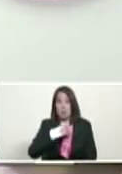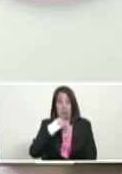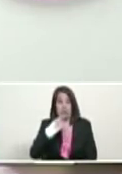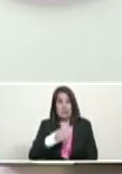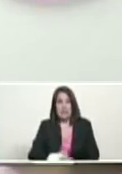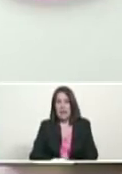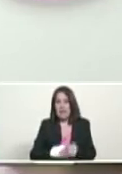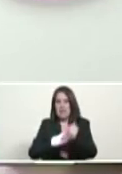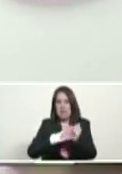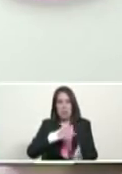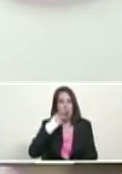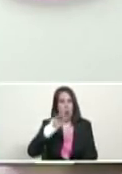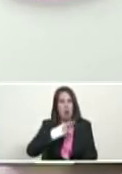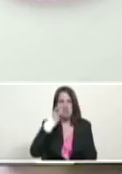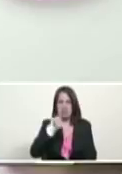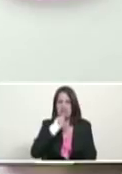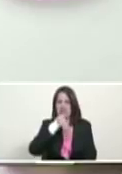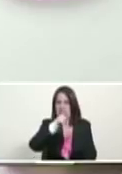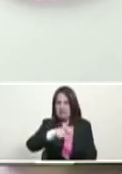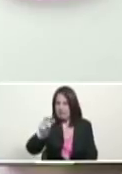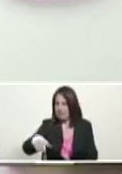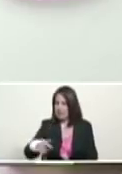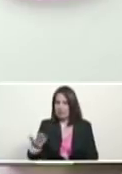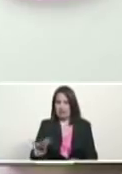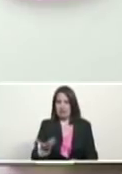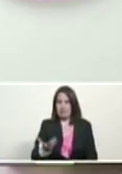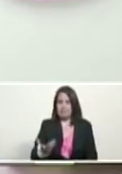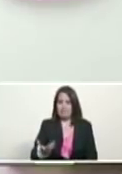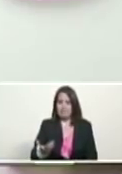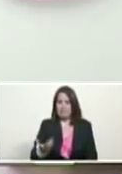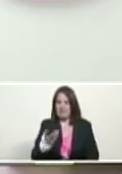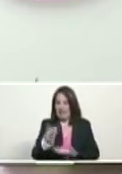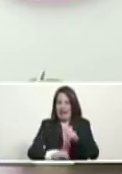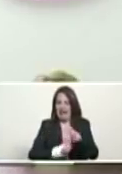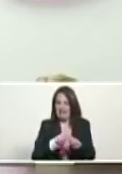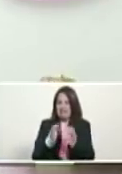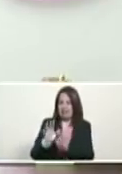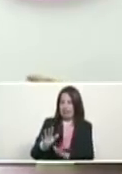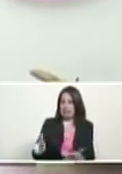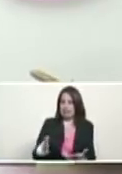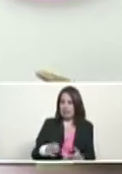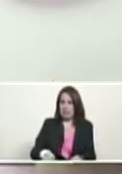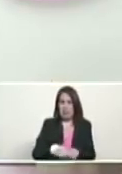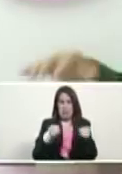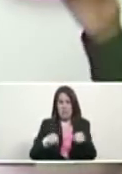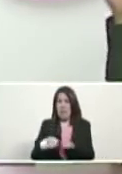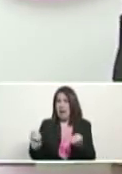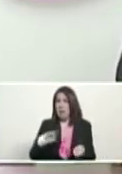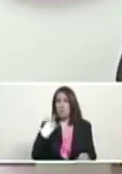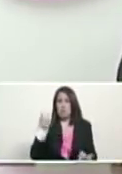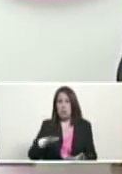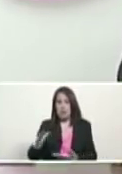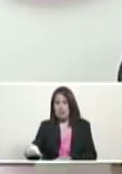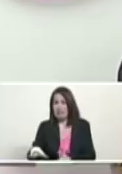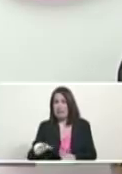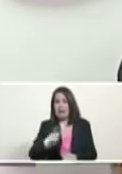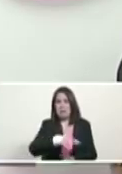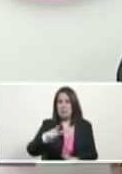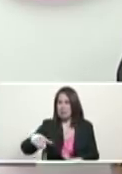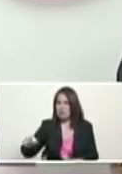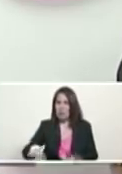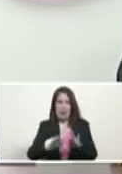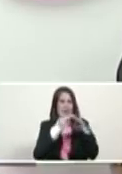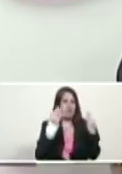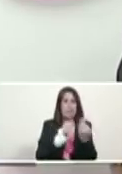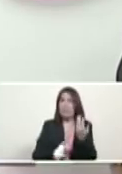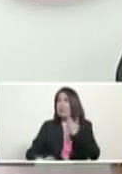políticos quienes son capaces de llegar a este punto y dañar la vida de millones de familias, de millones de